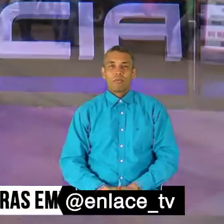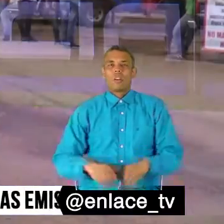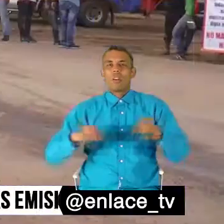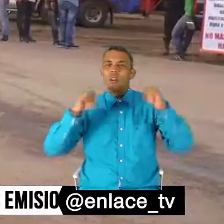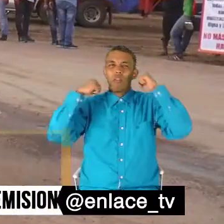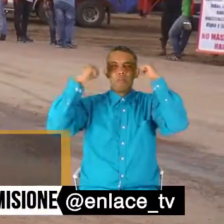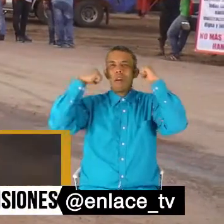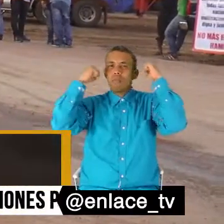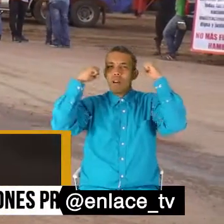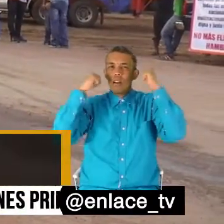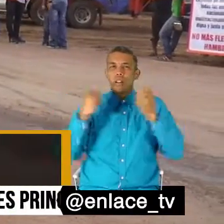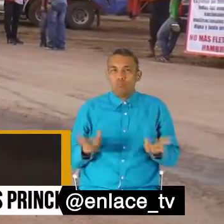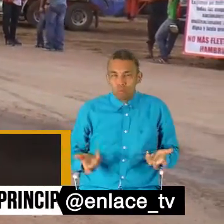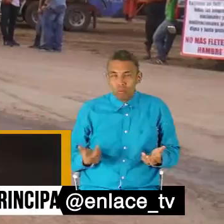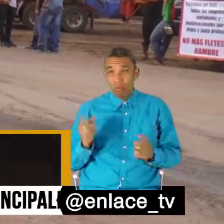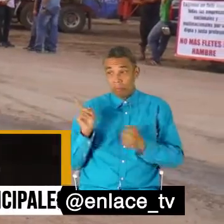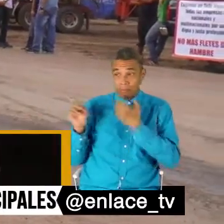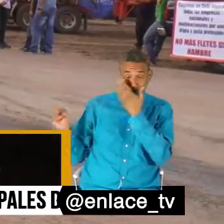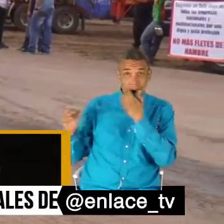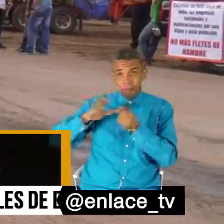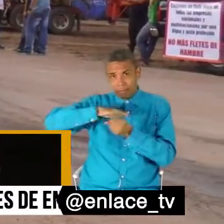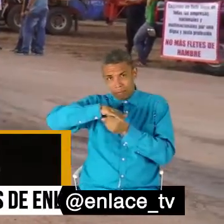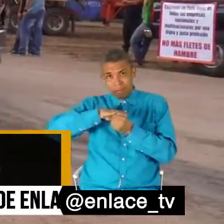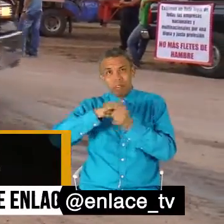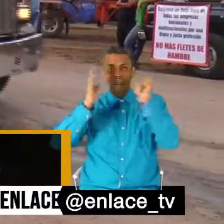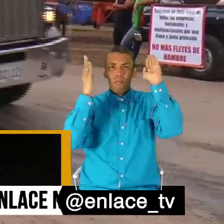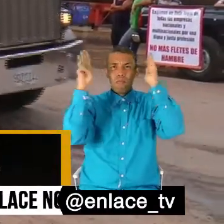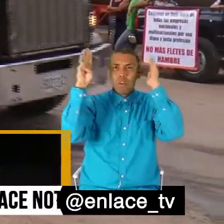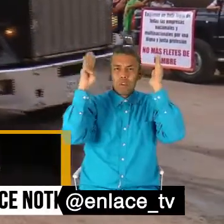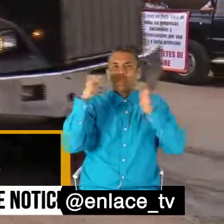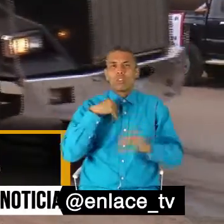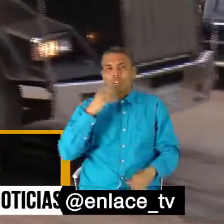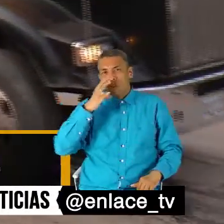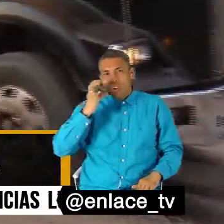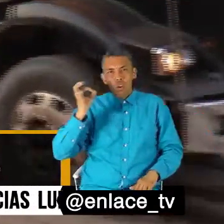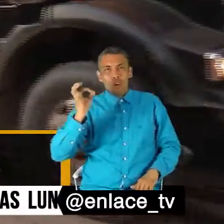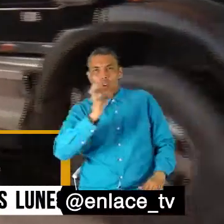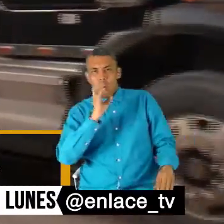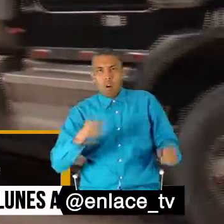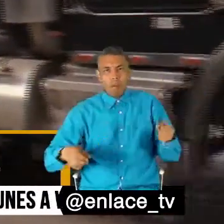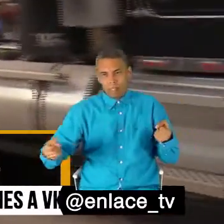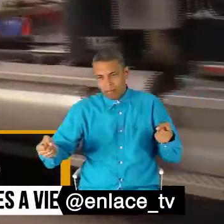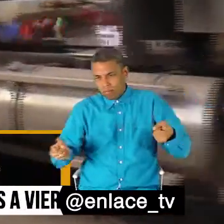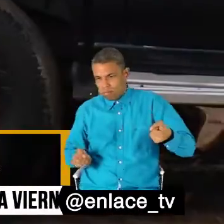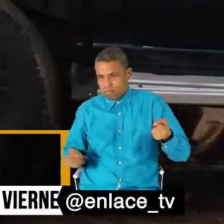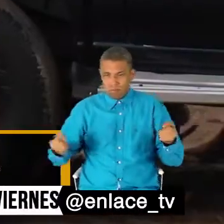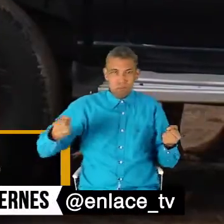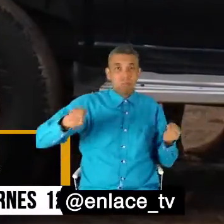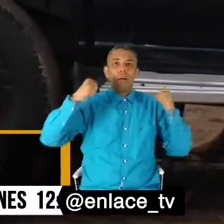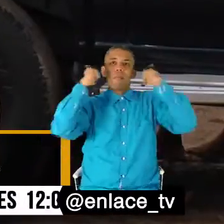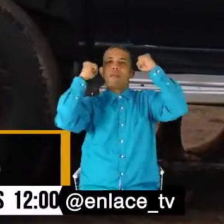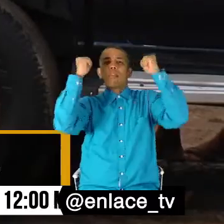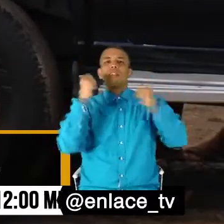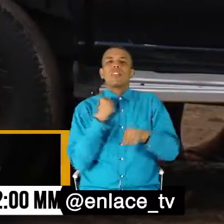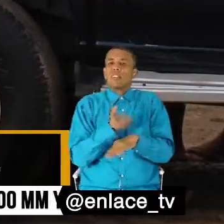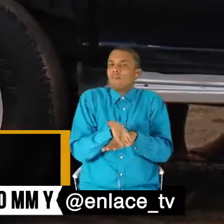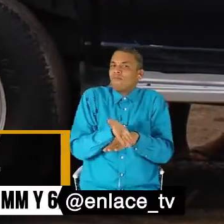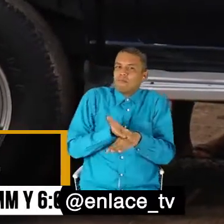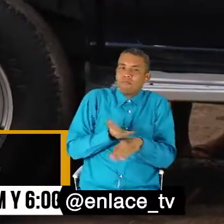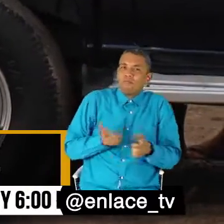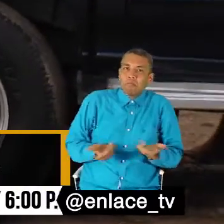vía nacional en el sector del Boston, reclamando contratación de empresas con sede en Barranca Bermeja. Ellos piden en este